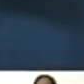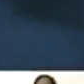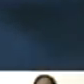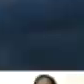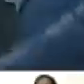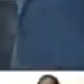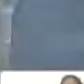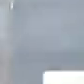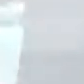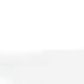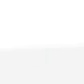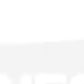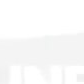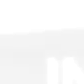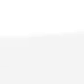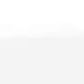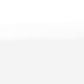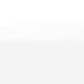transmisión